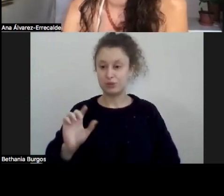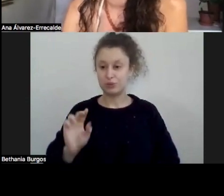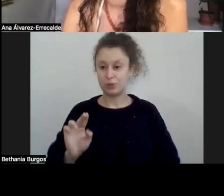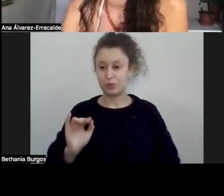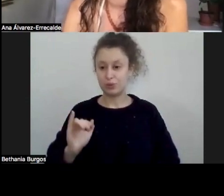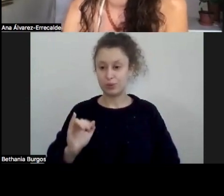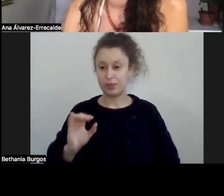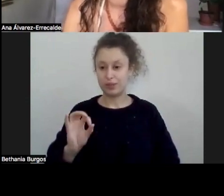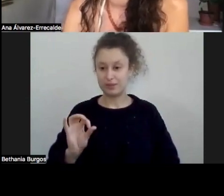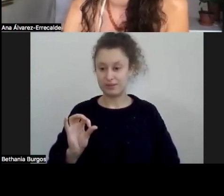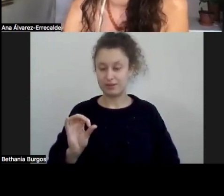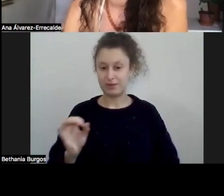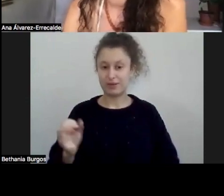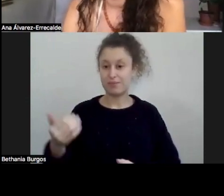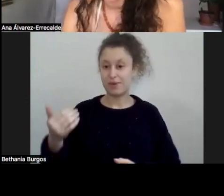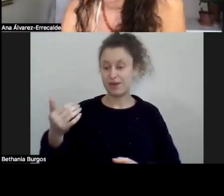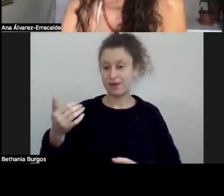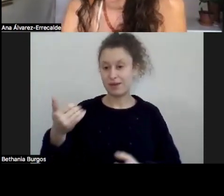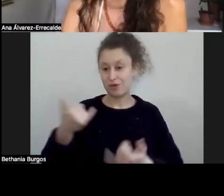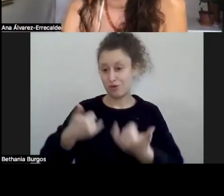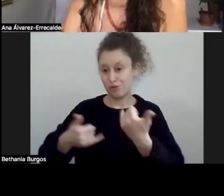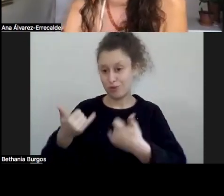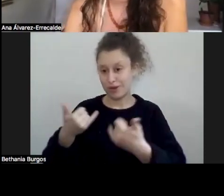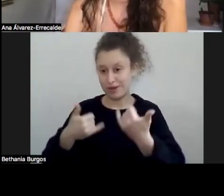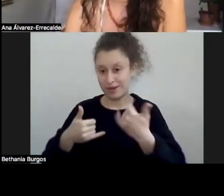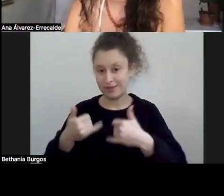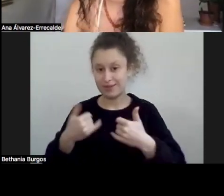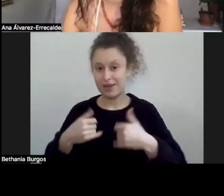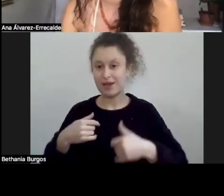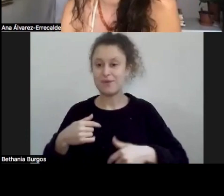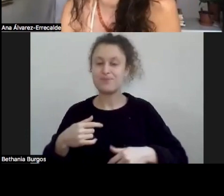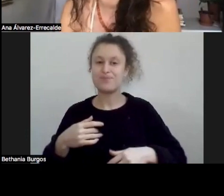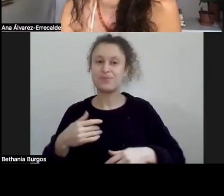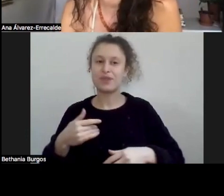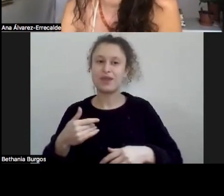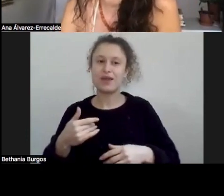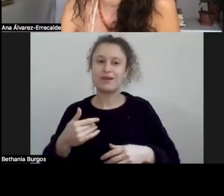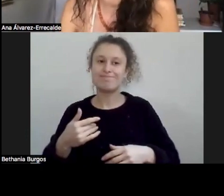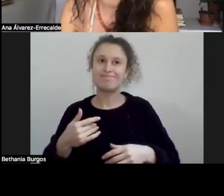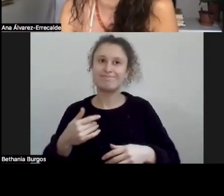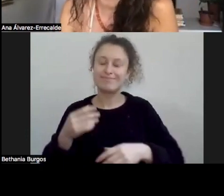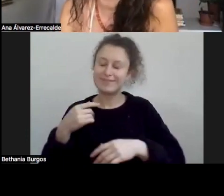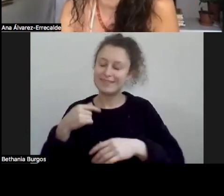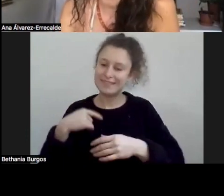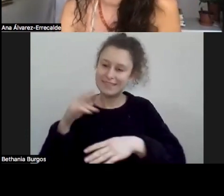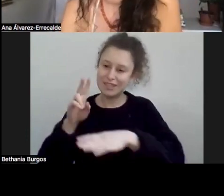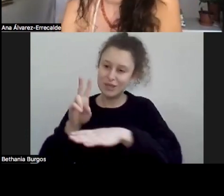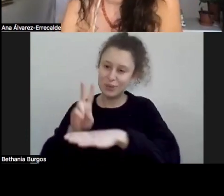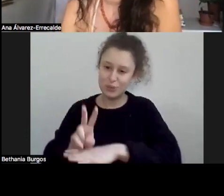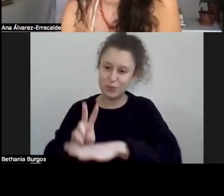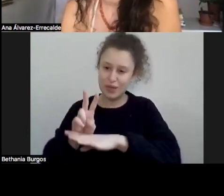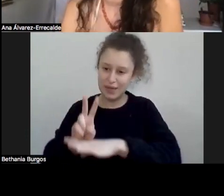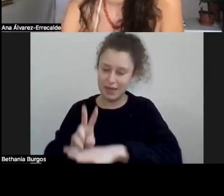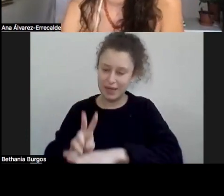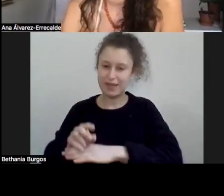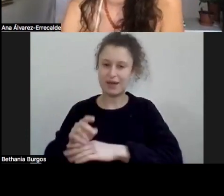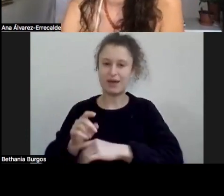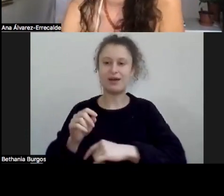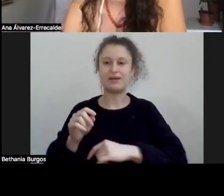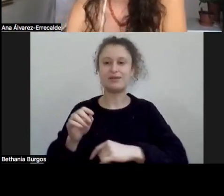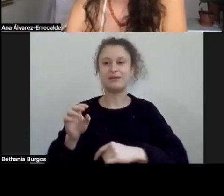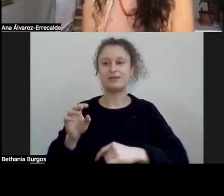que, claro, al ser él el principal cuidador de la casa y al tener que pedir jornada reducida, el enfrentarse